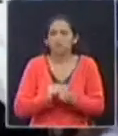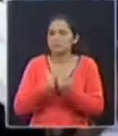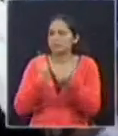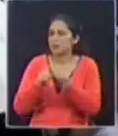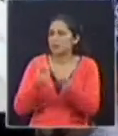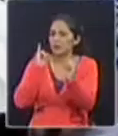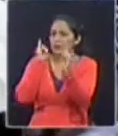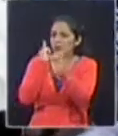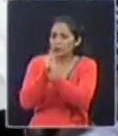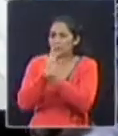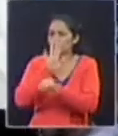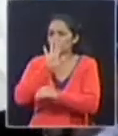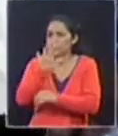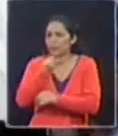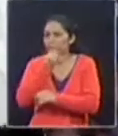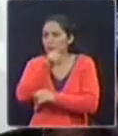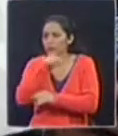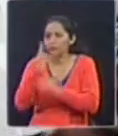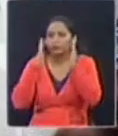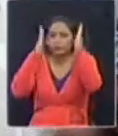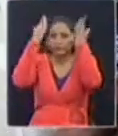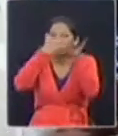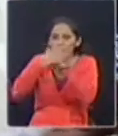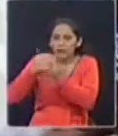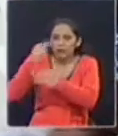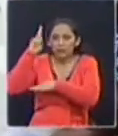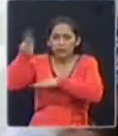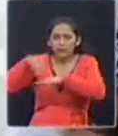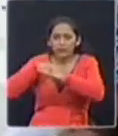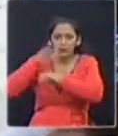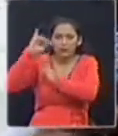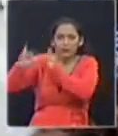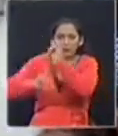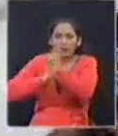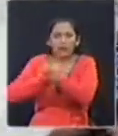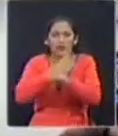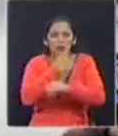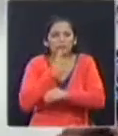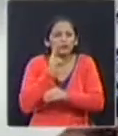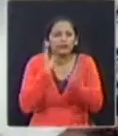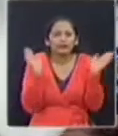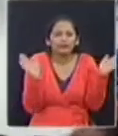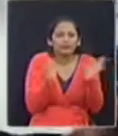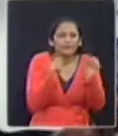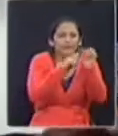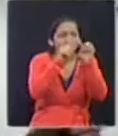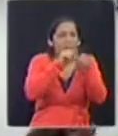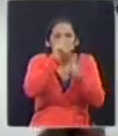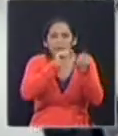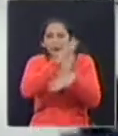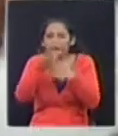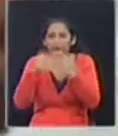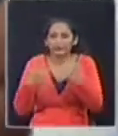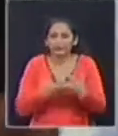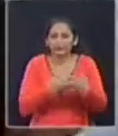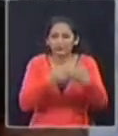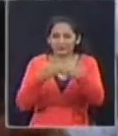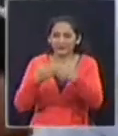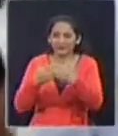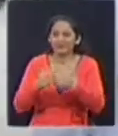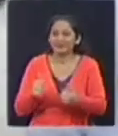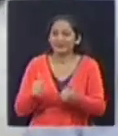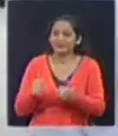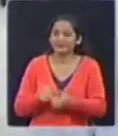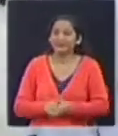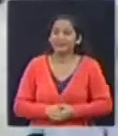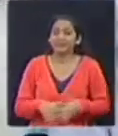con todos sus chefs nacionales e internacionales, las huecas, propietarios de las huecas y la ciudadanía. Perfecto, muchas gracias. Un homenaje que